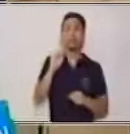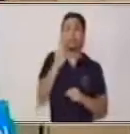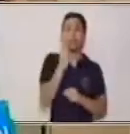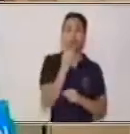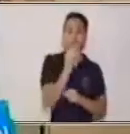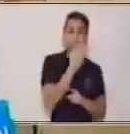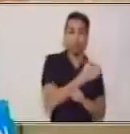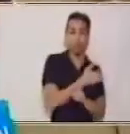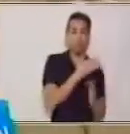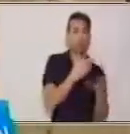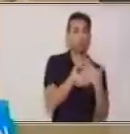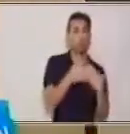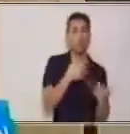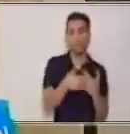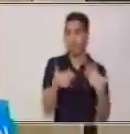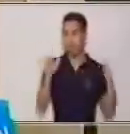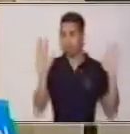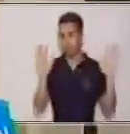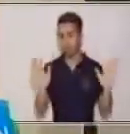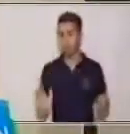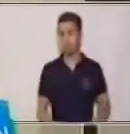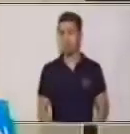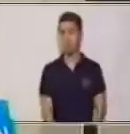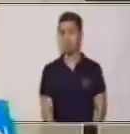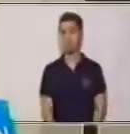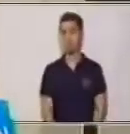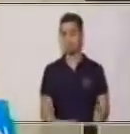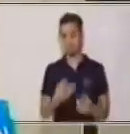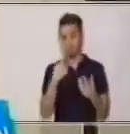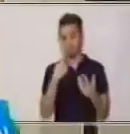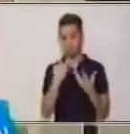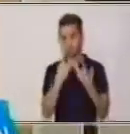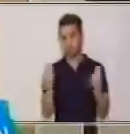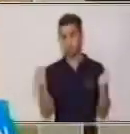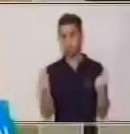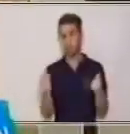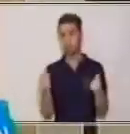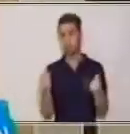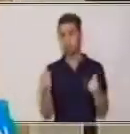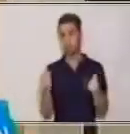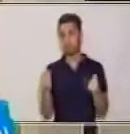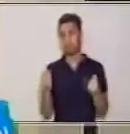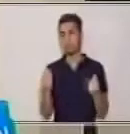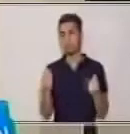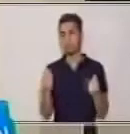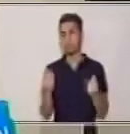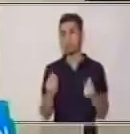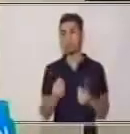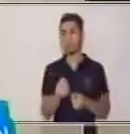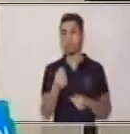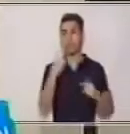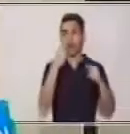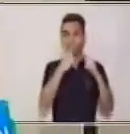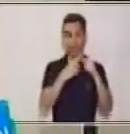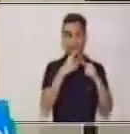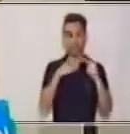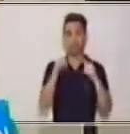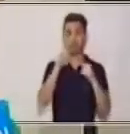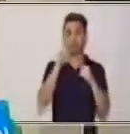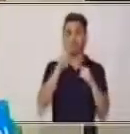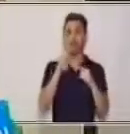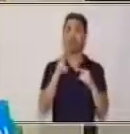número cualquiera. Muy bien, vamos resolviendo. X al cuadrado va a ser X a la